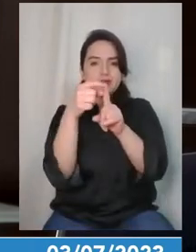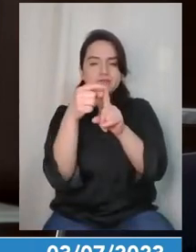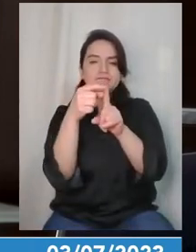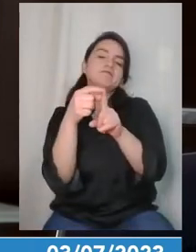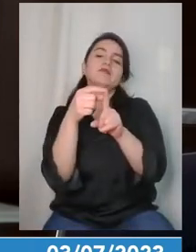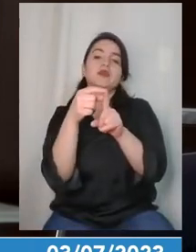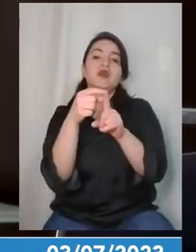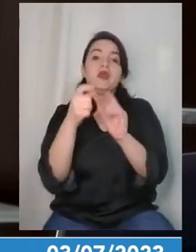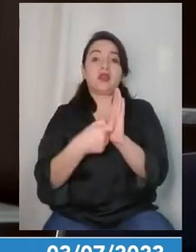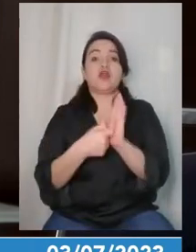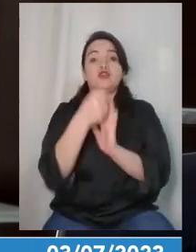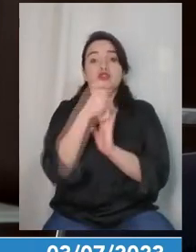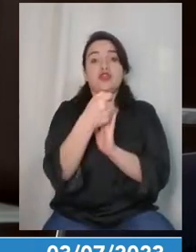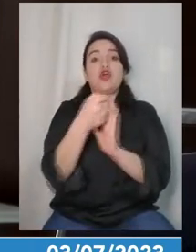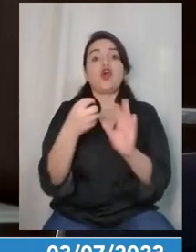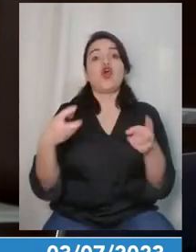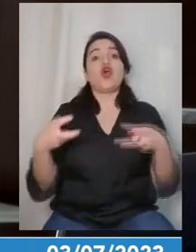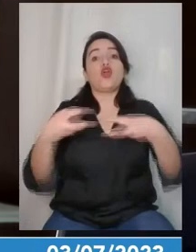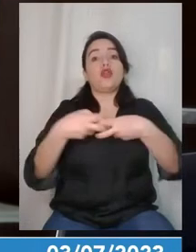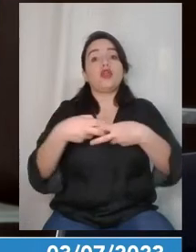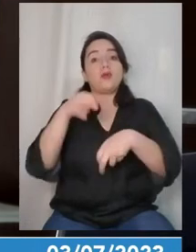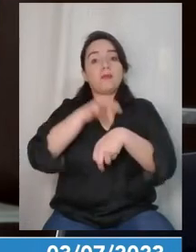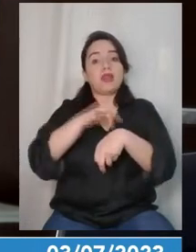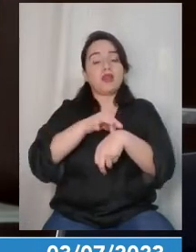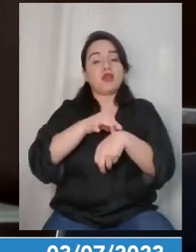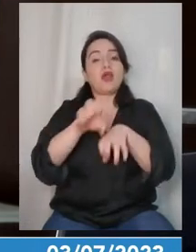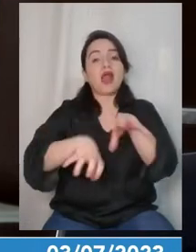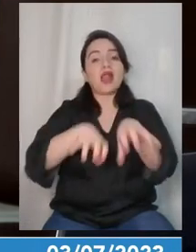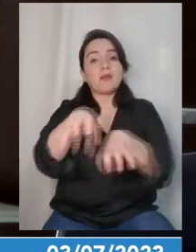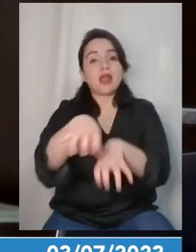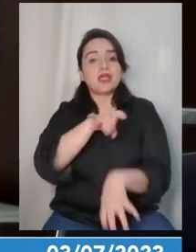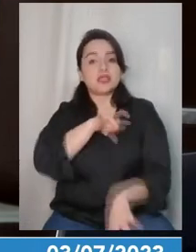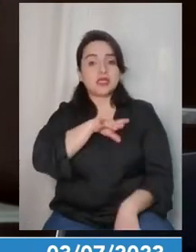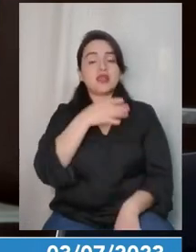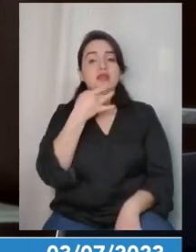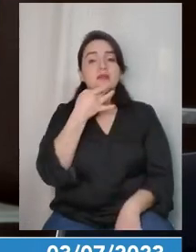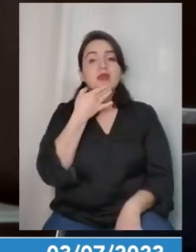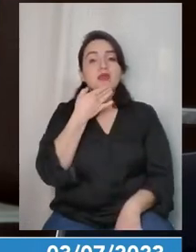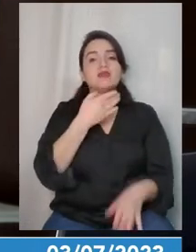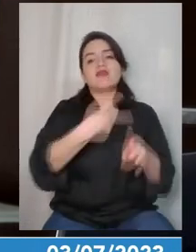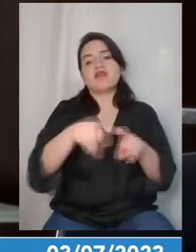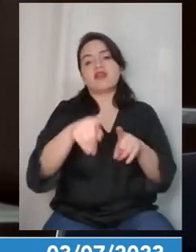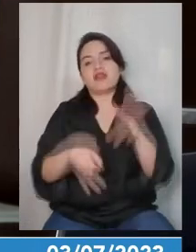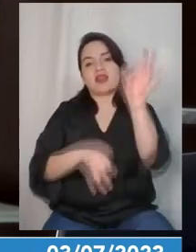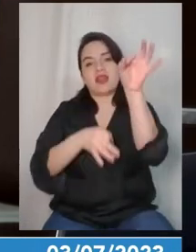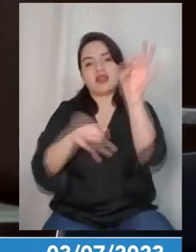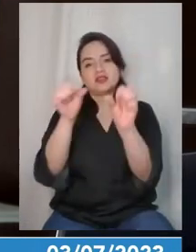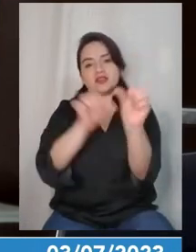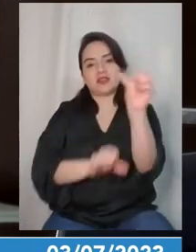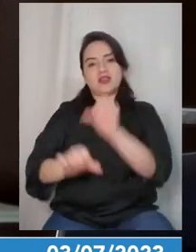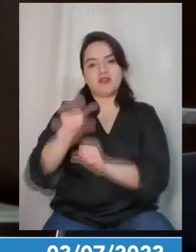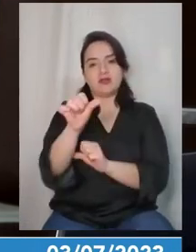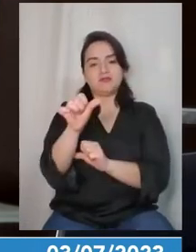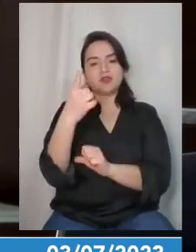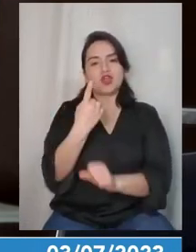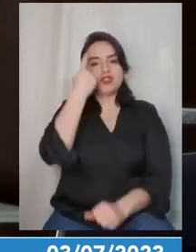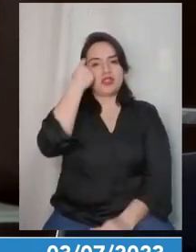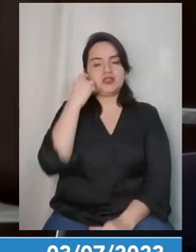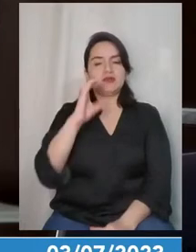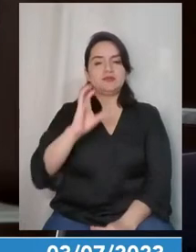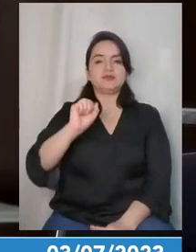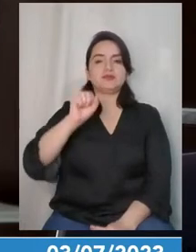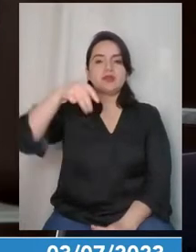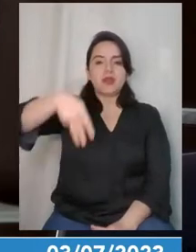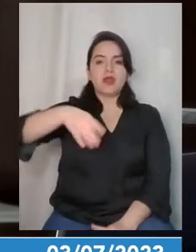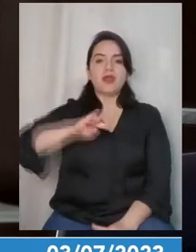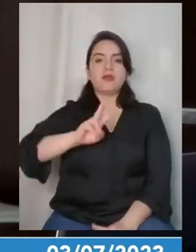Chile. También ha sido utilizado en distintas declaraciones científicas, como lo es la Declaración sobre la Conciencia de Cambridge del año 2012, la cual determina que los animales